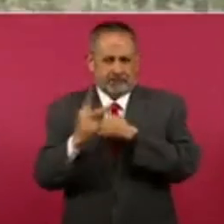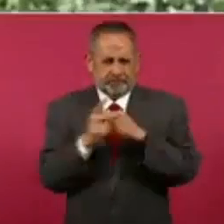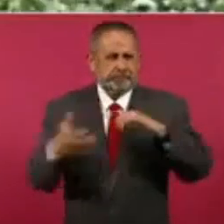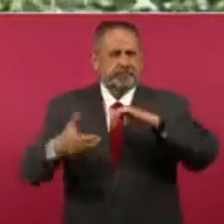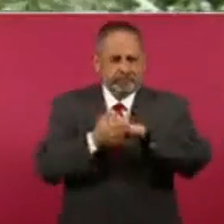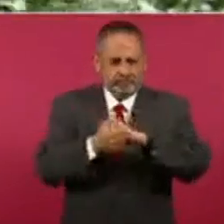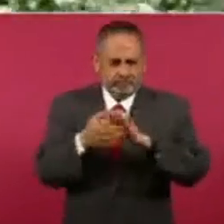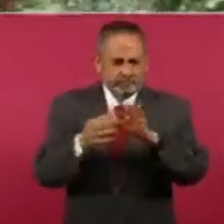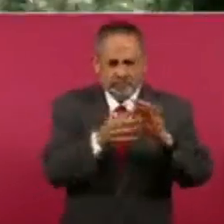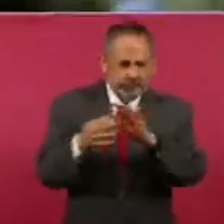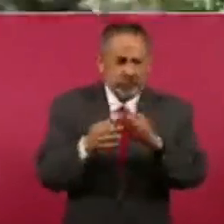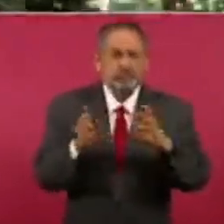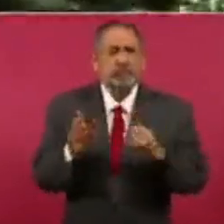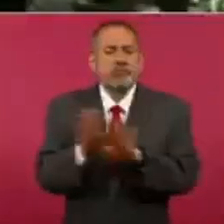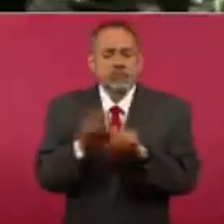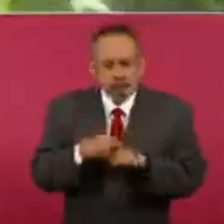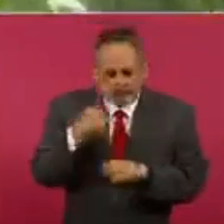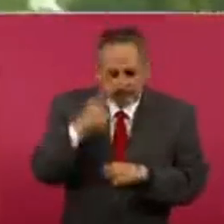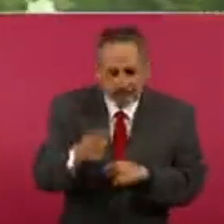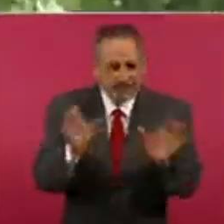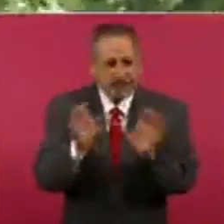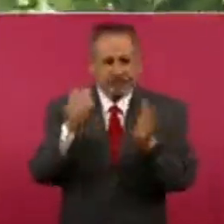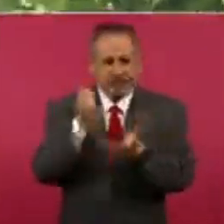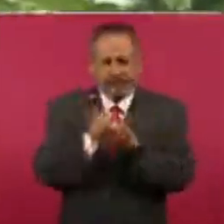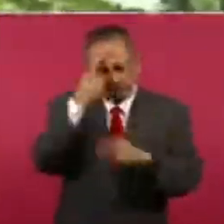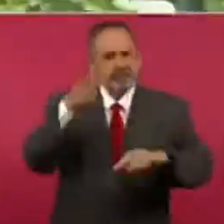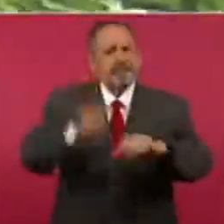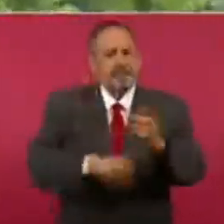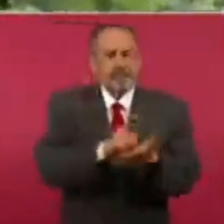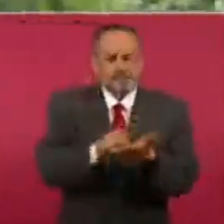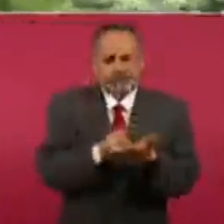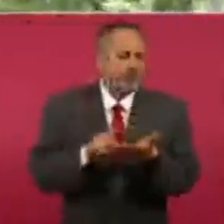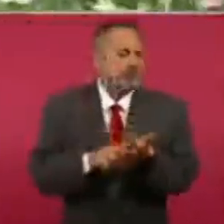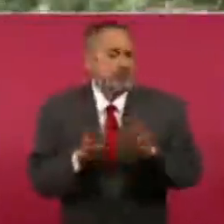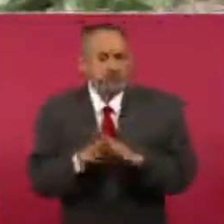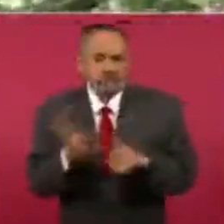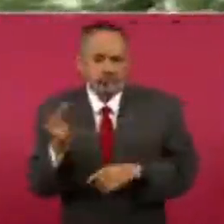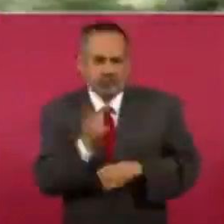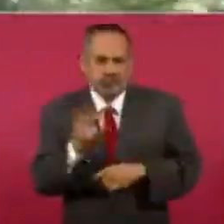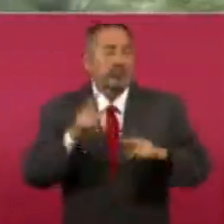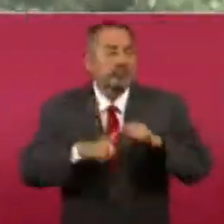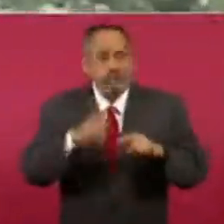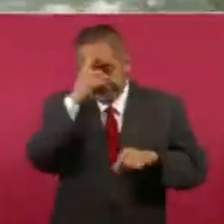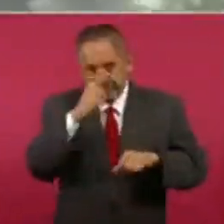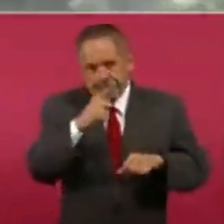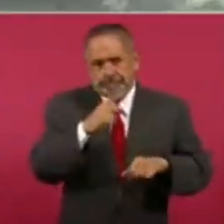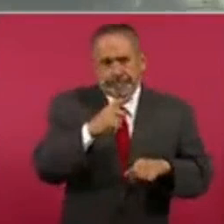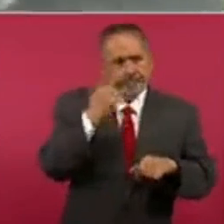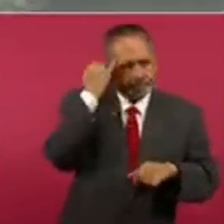de cooperación: Certificación antidrogas, procedimiento implementado unilateralmente por los Estados Unidos de América